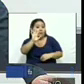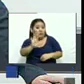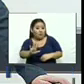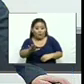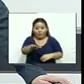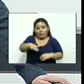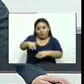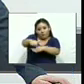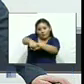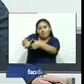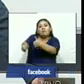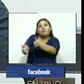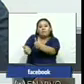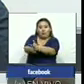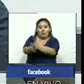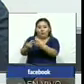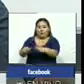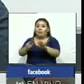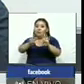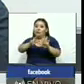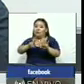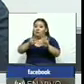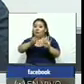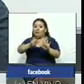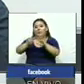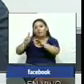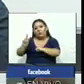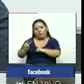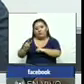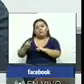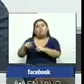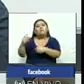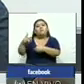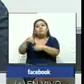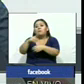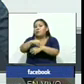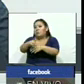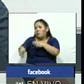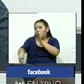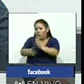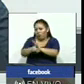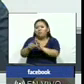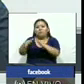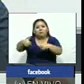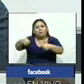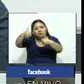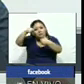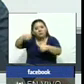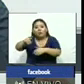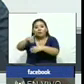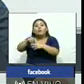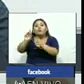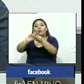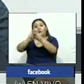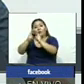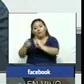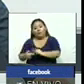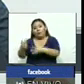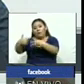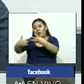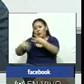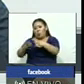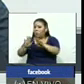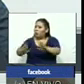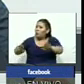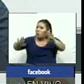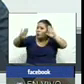En la Asamblea Legislativa, 72 diputados votaron a favor para reformar el Código Penal que castiga con sanciones más severas a quien